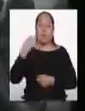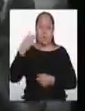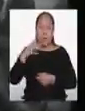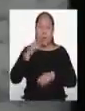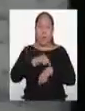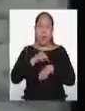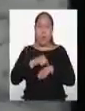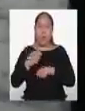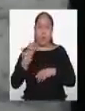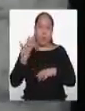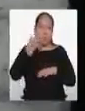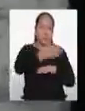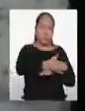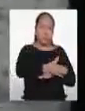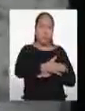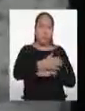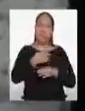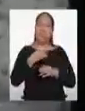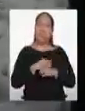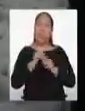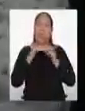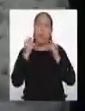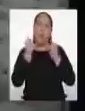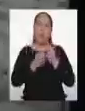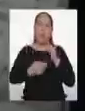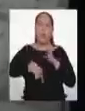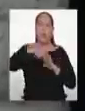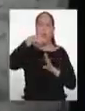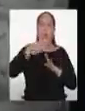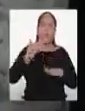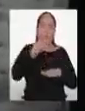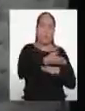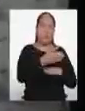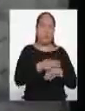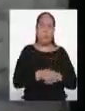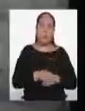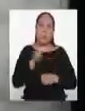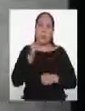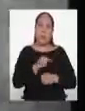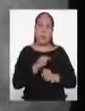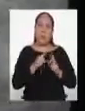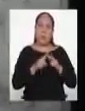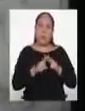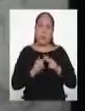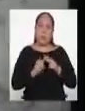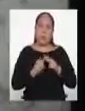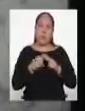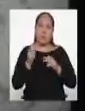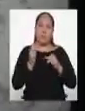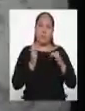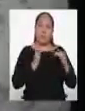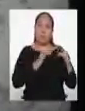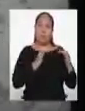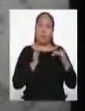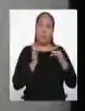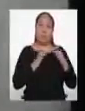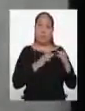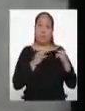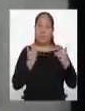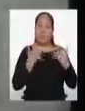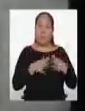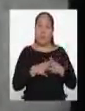hora de lanzar al ataque al agrupamiento norte. Así fue como el conflicto se convirtió en un conflicto armado